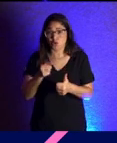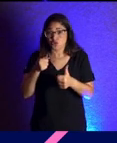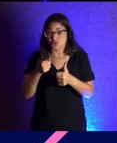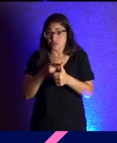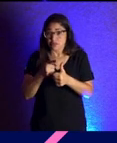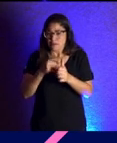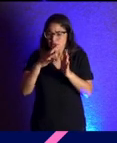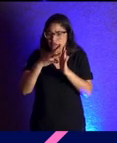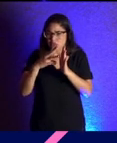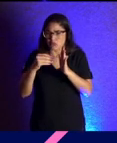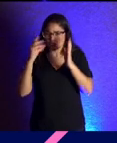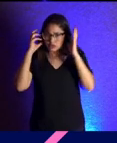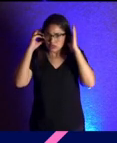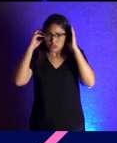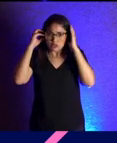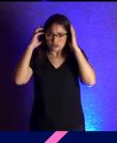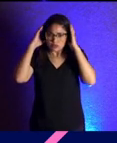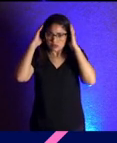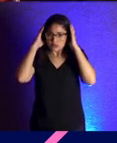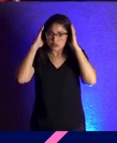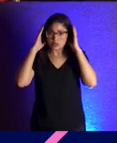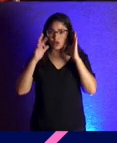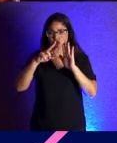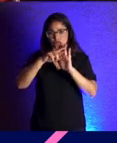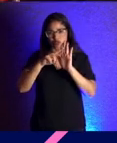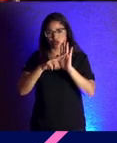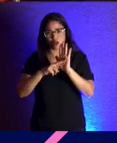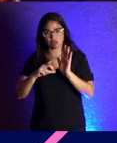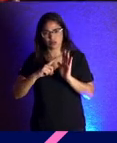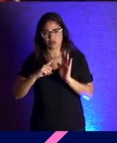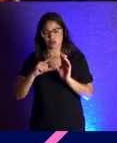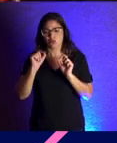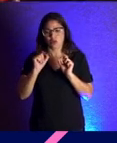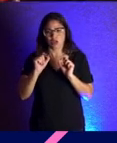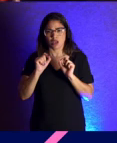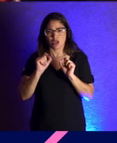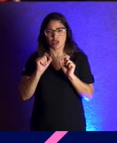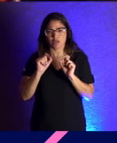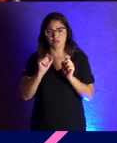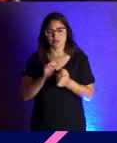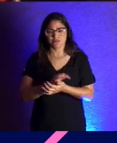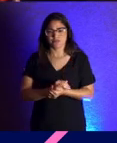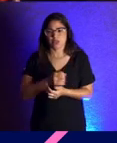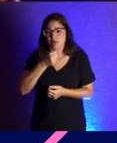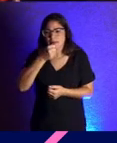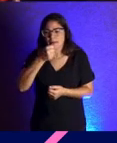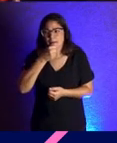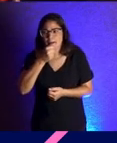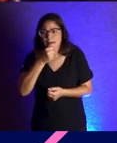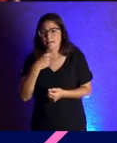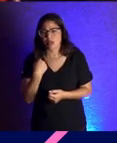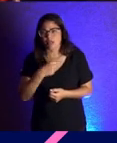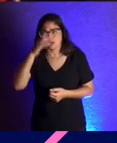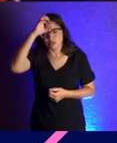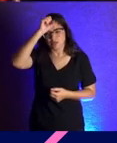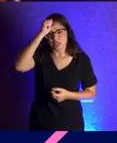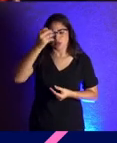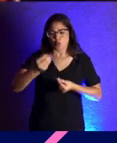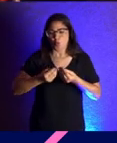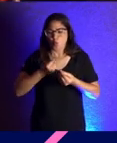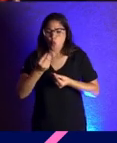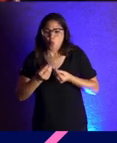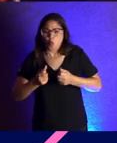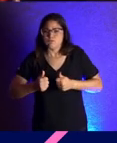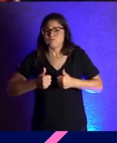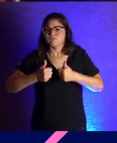también de reporte de personas. Entonces, también después nosotros empezamos a aprender también un poco cómo mejorar, por ejemplo, las directrices de